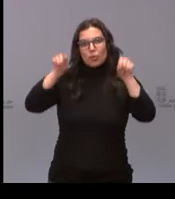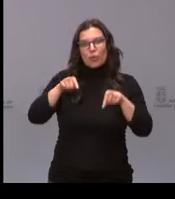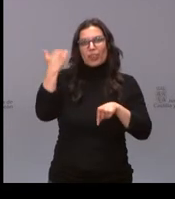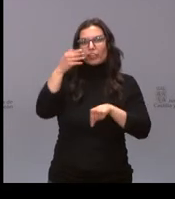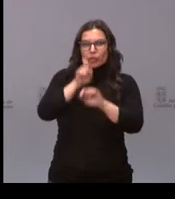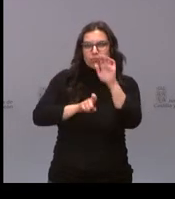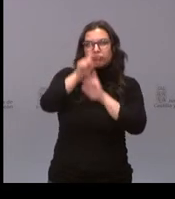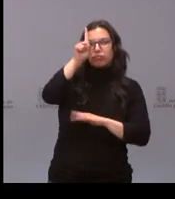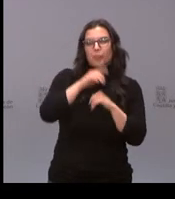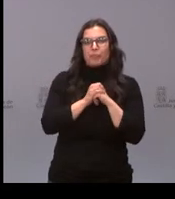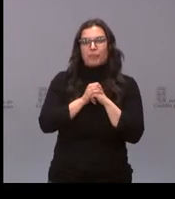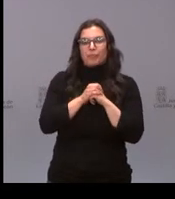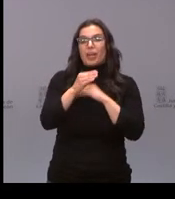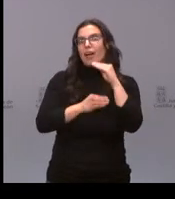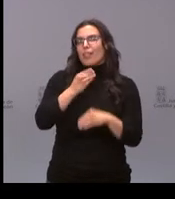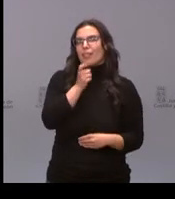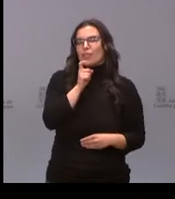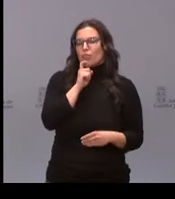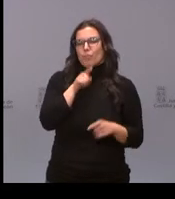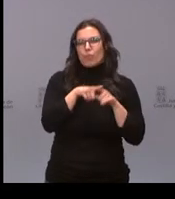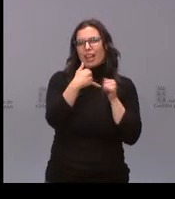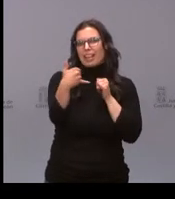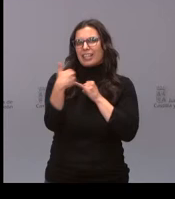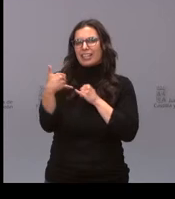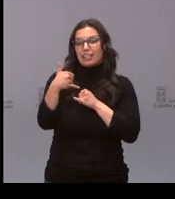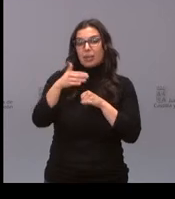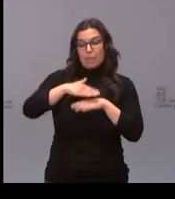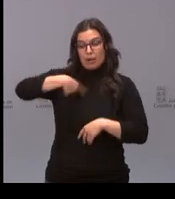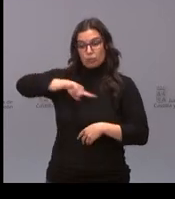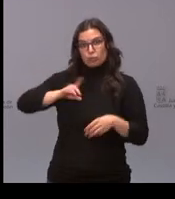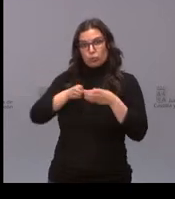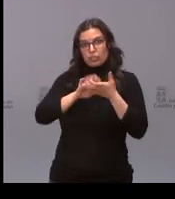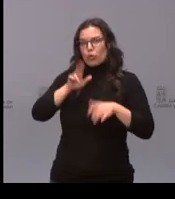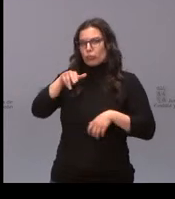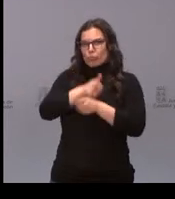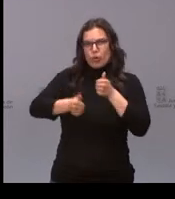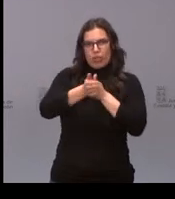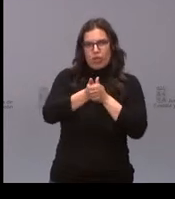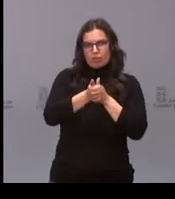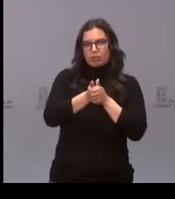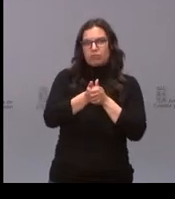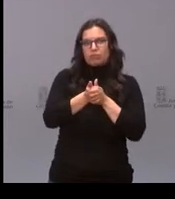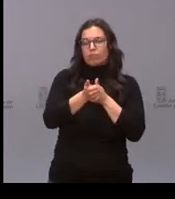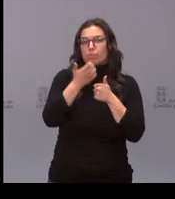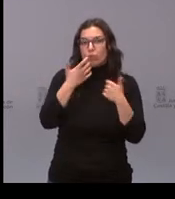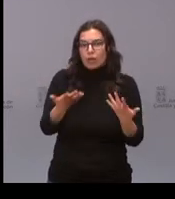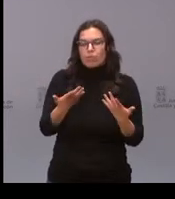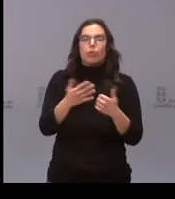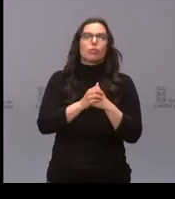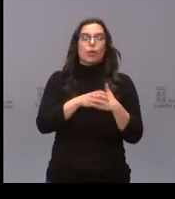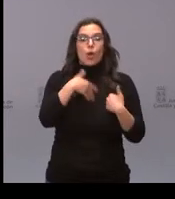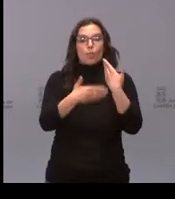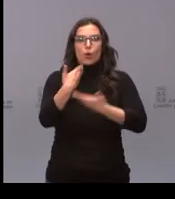lo hace en unos ejes prioritarios para la Junta de Castilla y León y en su, como son en ese proceso